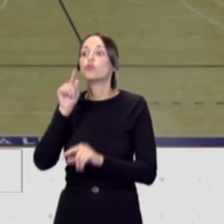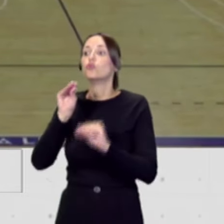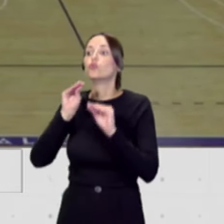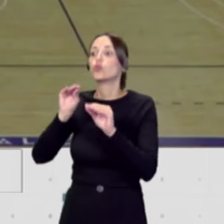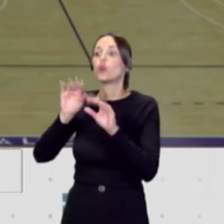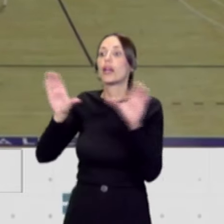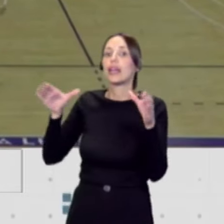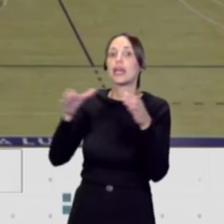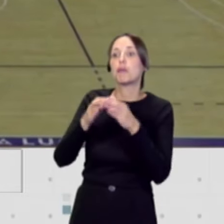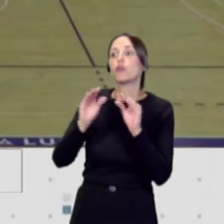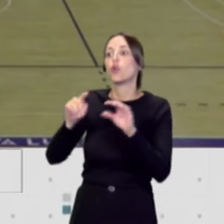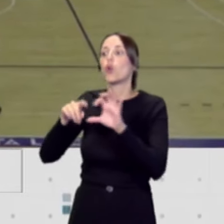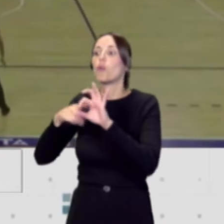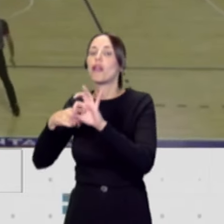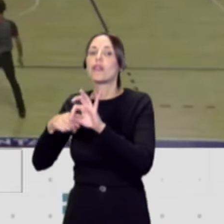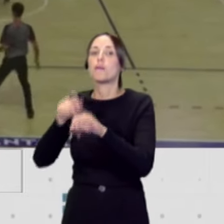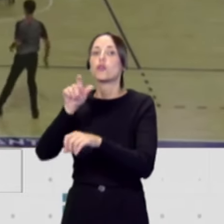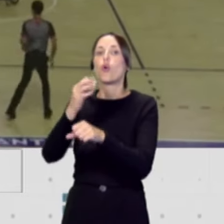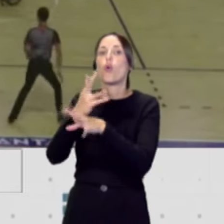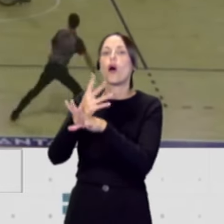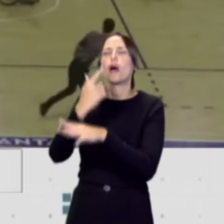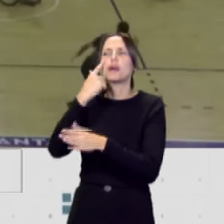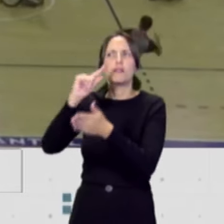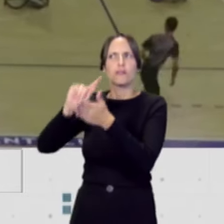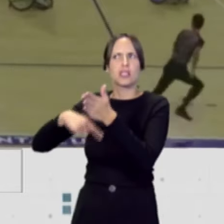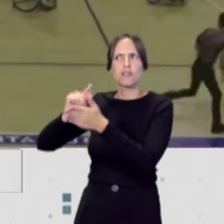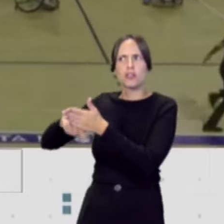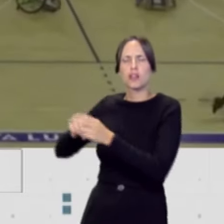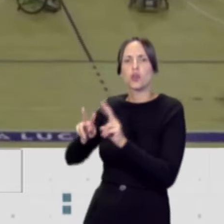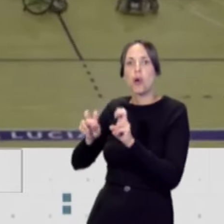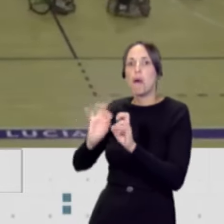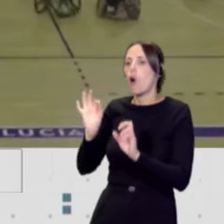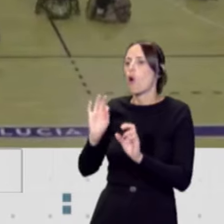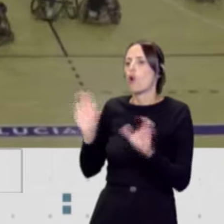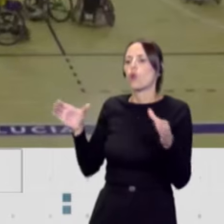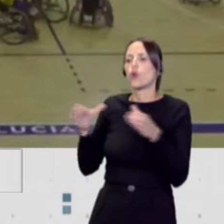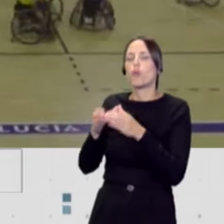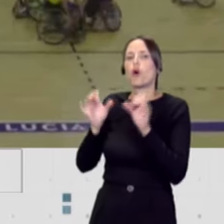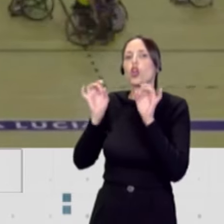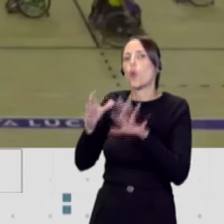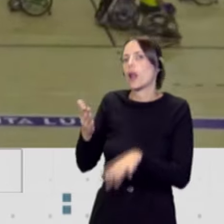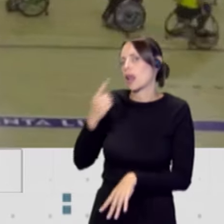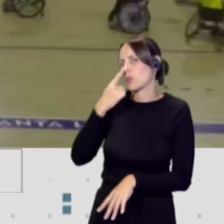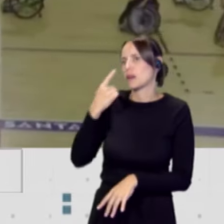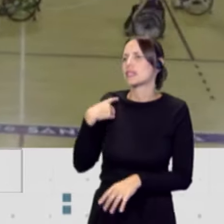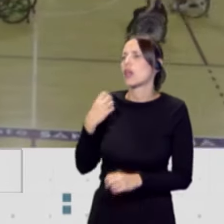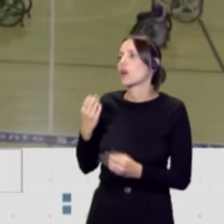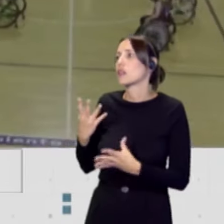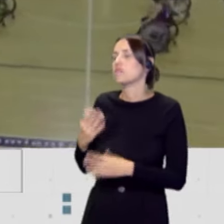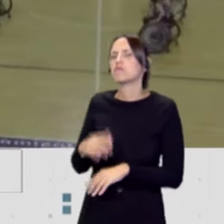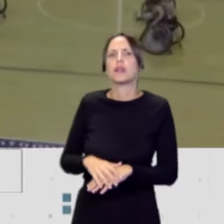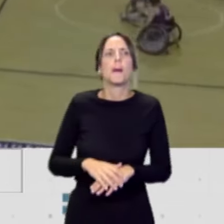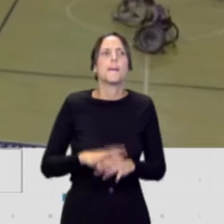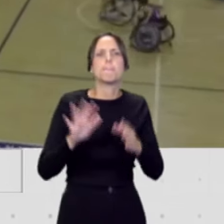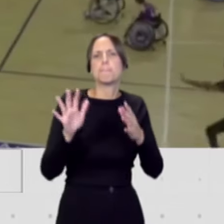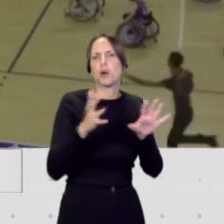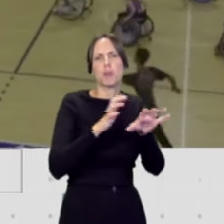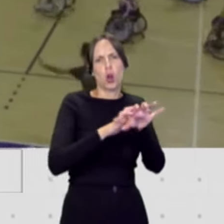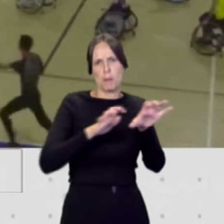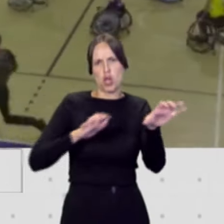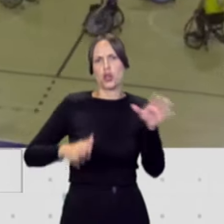sé si hay muchos fichajes o se mantiene el bloque del pasado curso. Sí, mantenemos prácticamente todo el bloque. Hemos